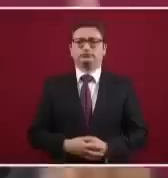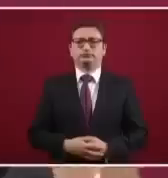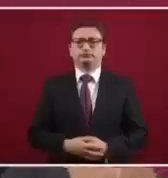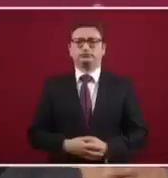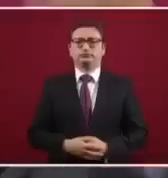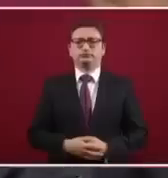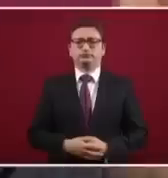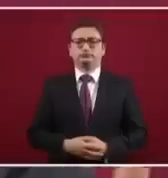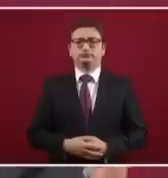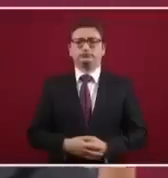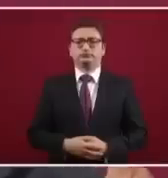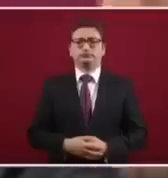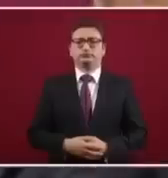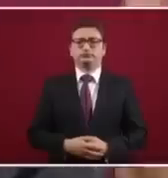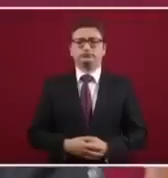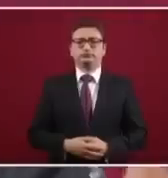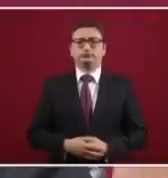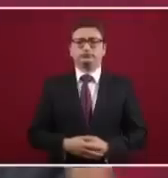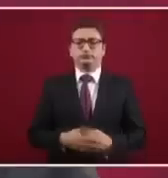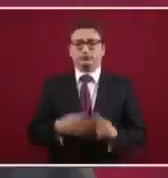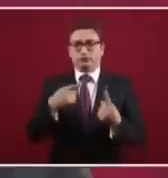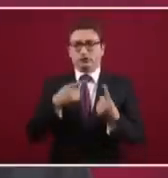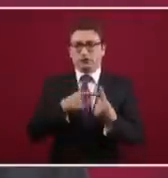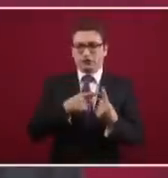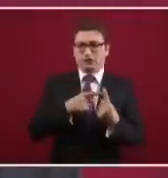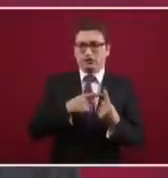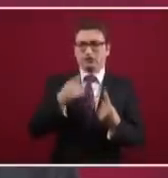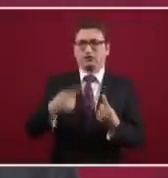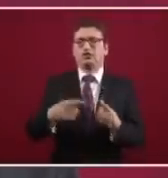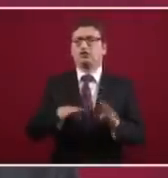a la defensa de los derechos humanos.